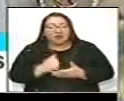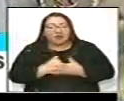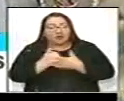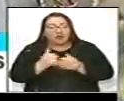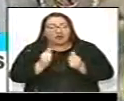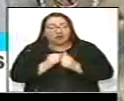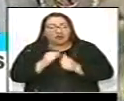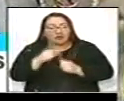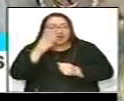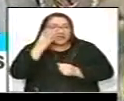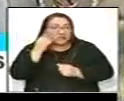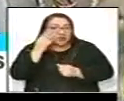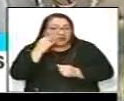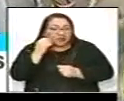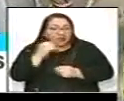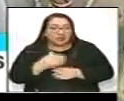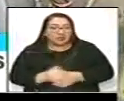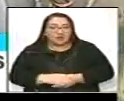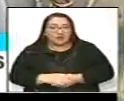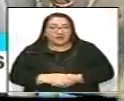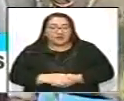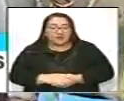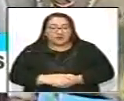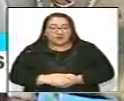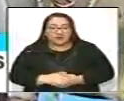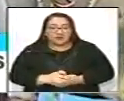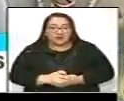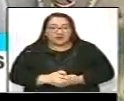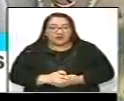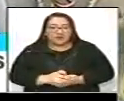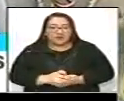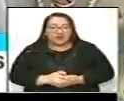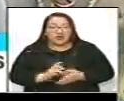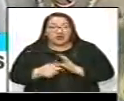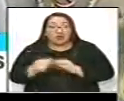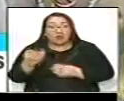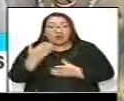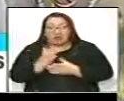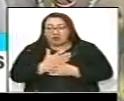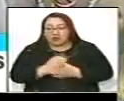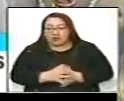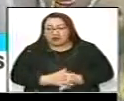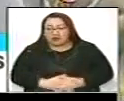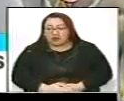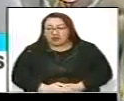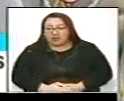esta experiencia antes que lo que esta mañana nos han compartido. Yo para que me calle.